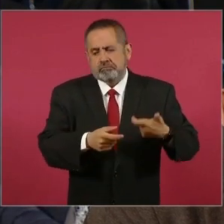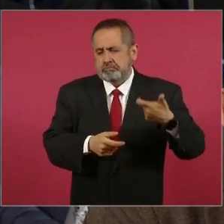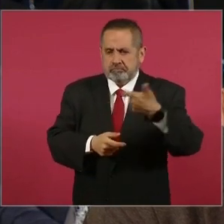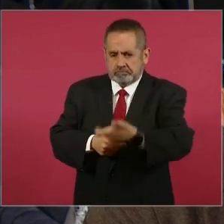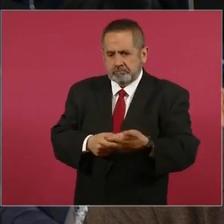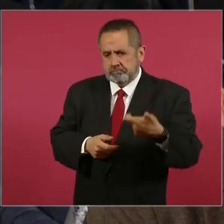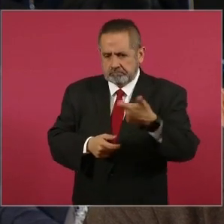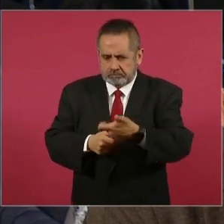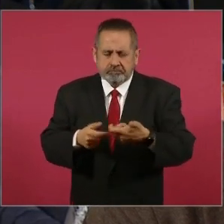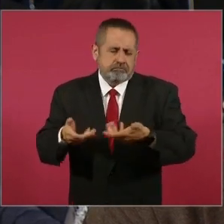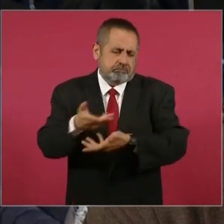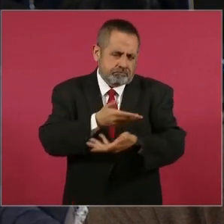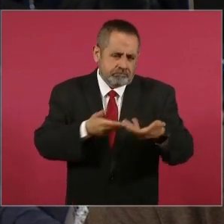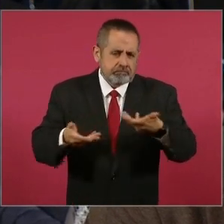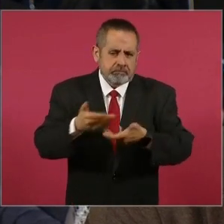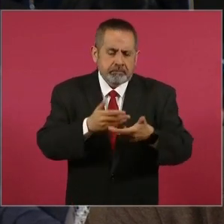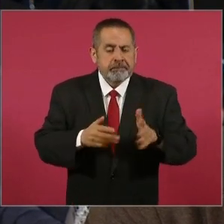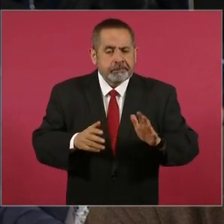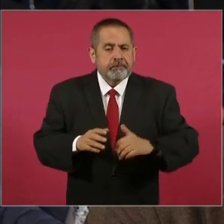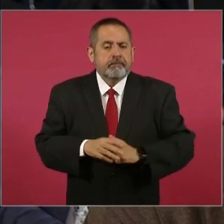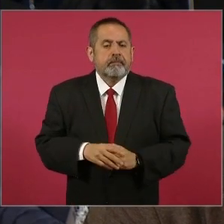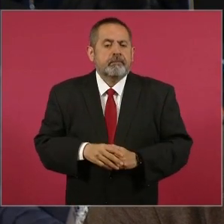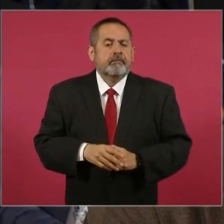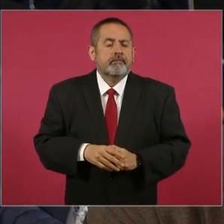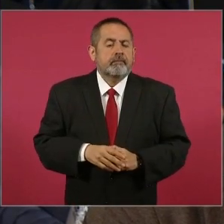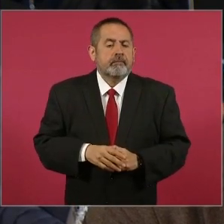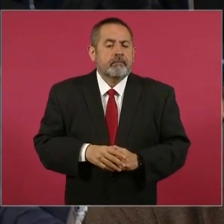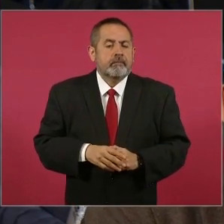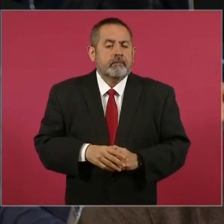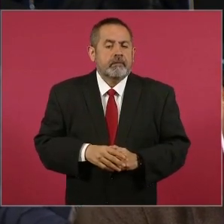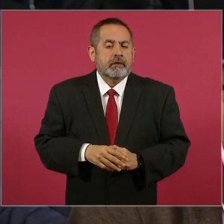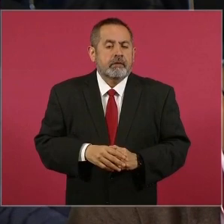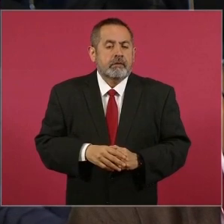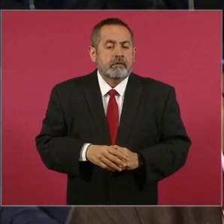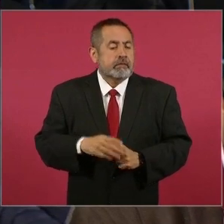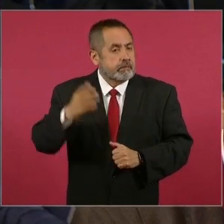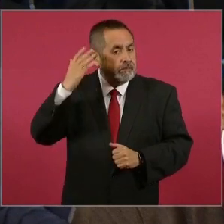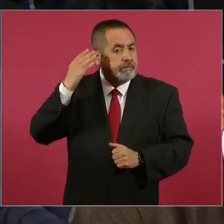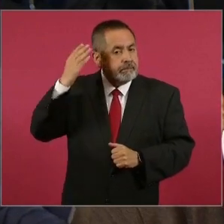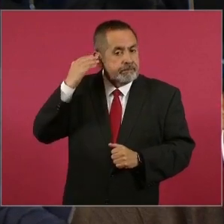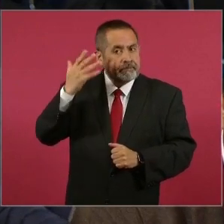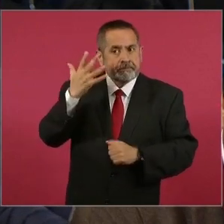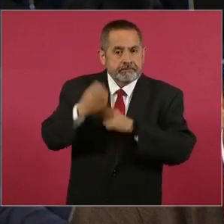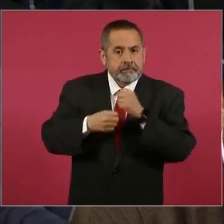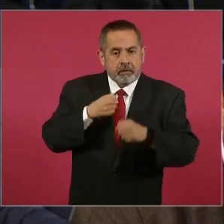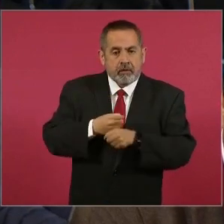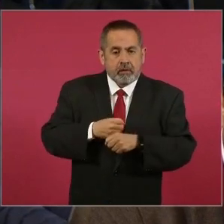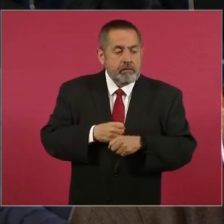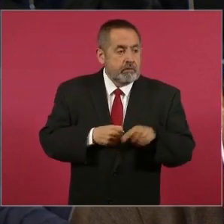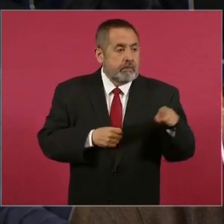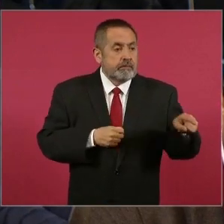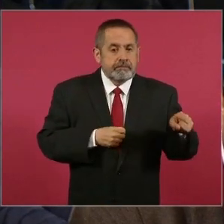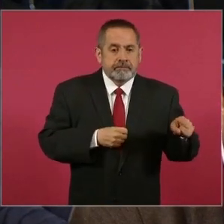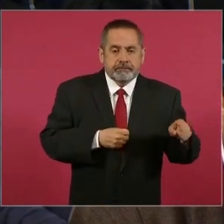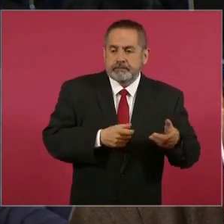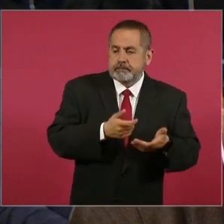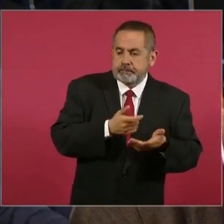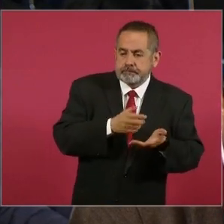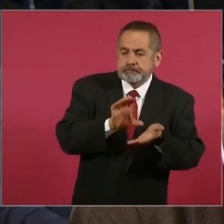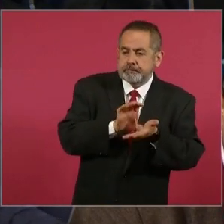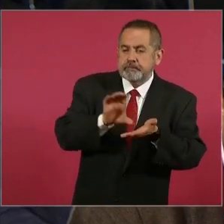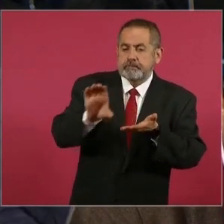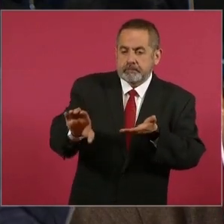requisitos que tenían era pues darles a los compradores una cantidad de dinero